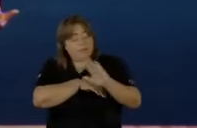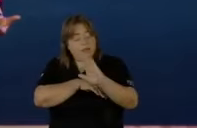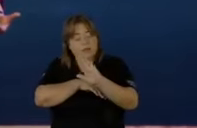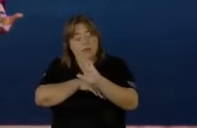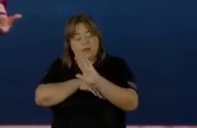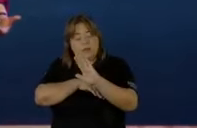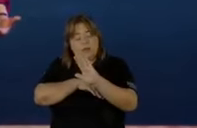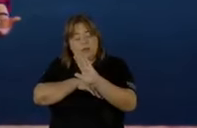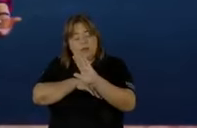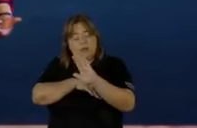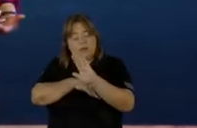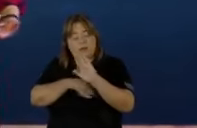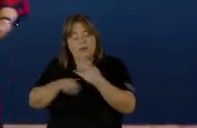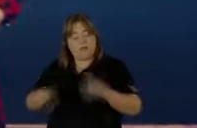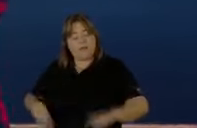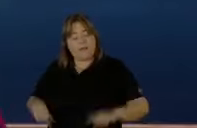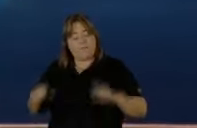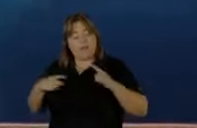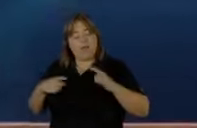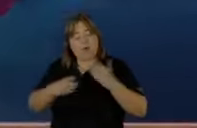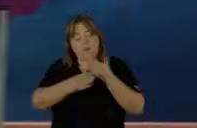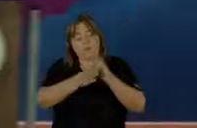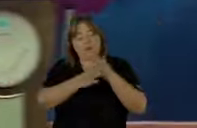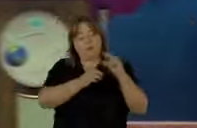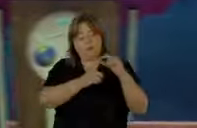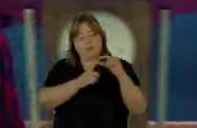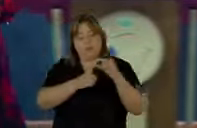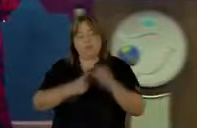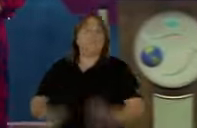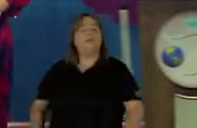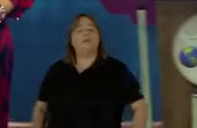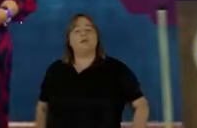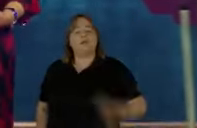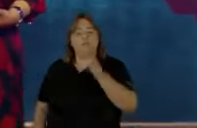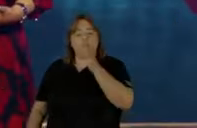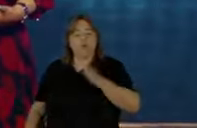en familia. ¿Se acuerdan de la samaritana?